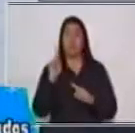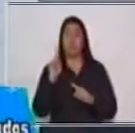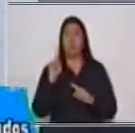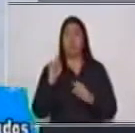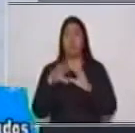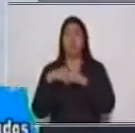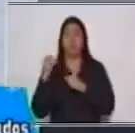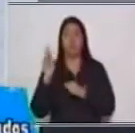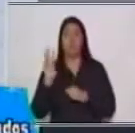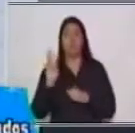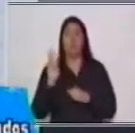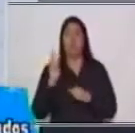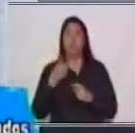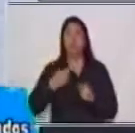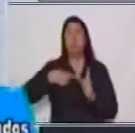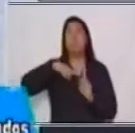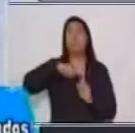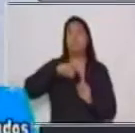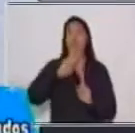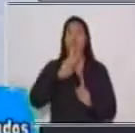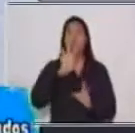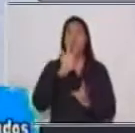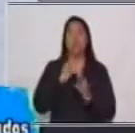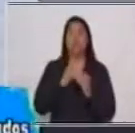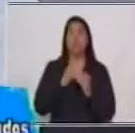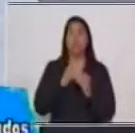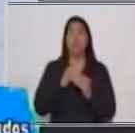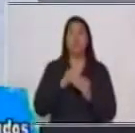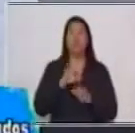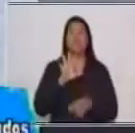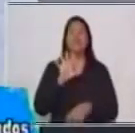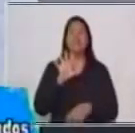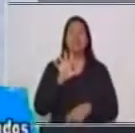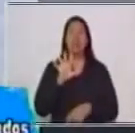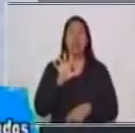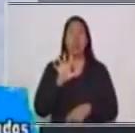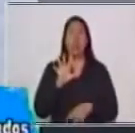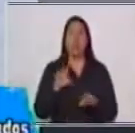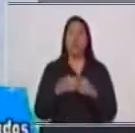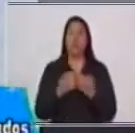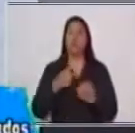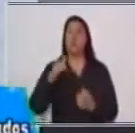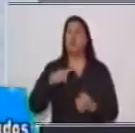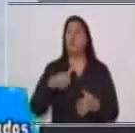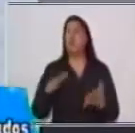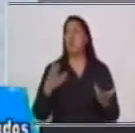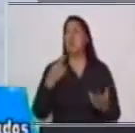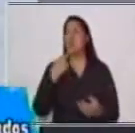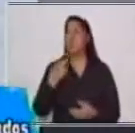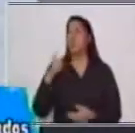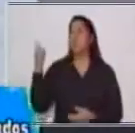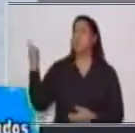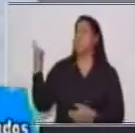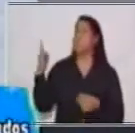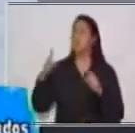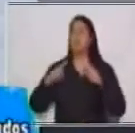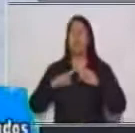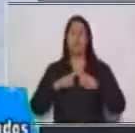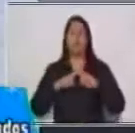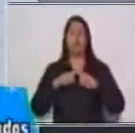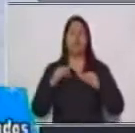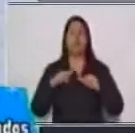2 que llevo, 5. ¿Qué corresponde ahora en esta multiplicación? Corresponde